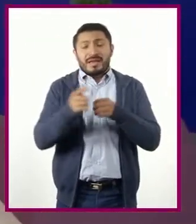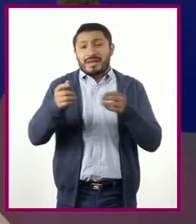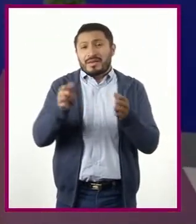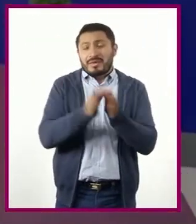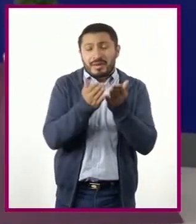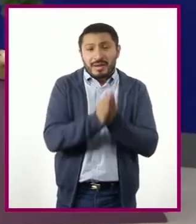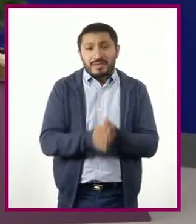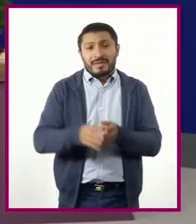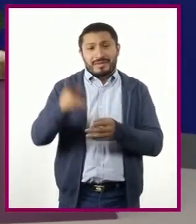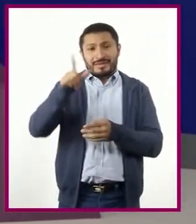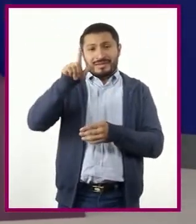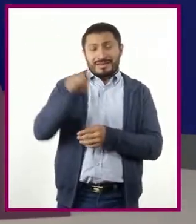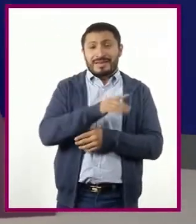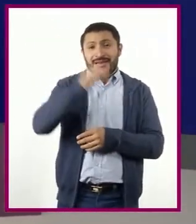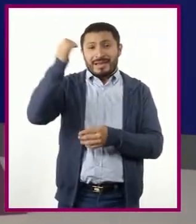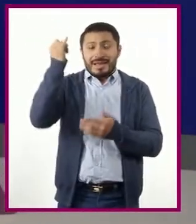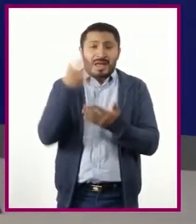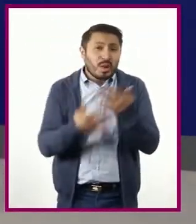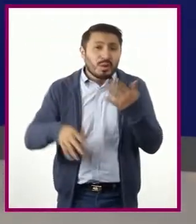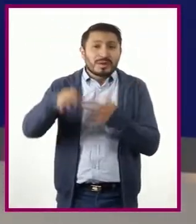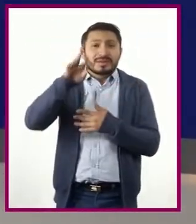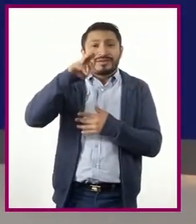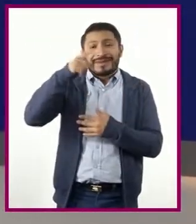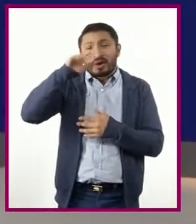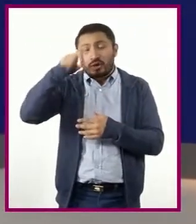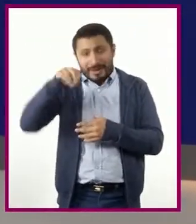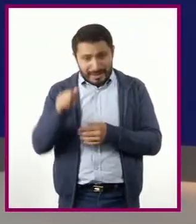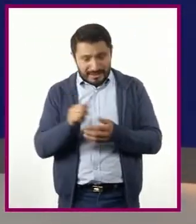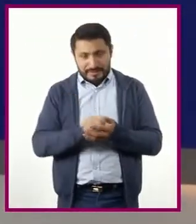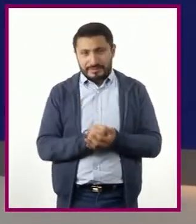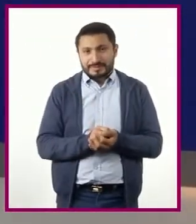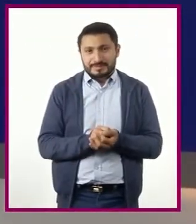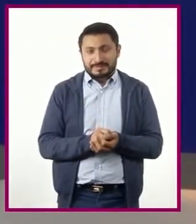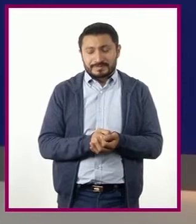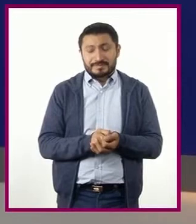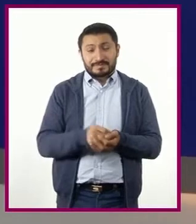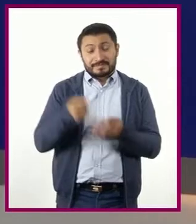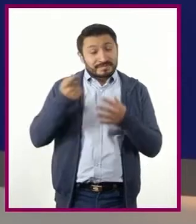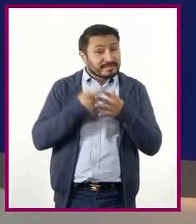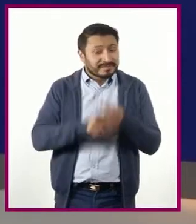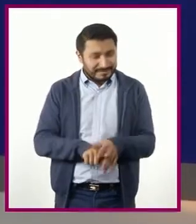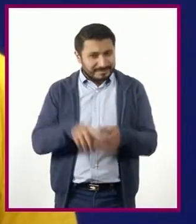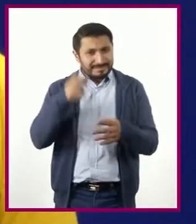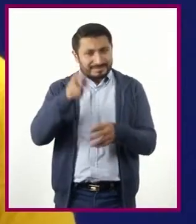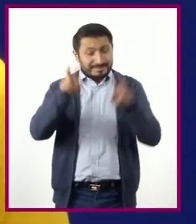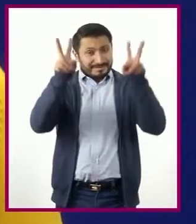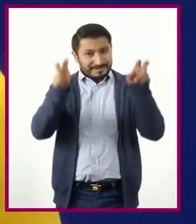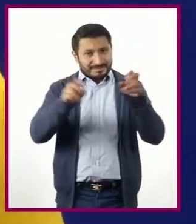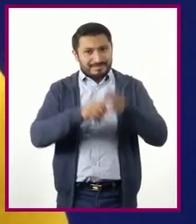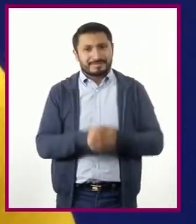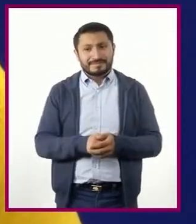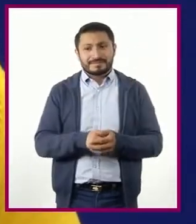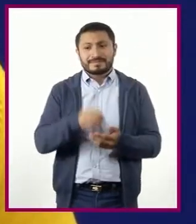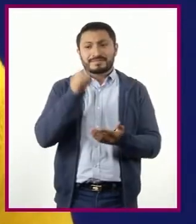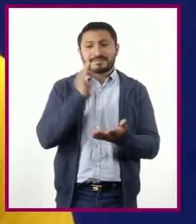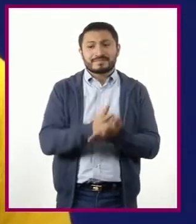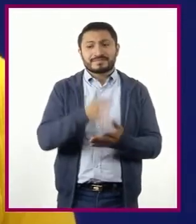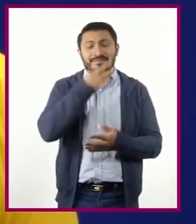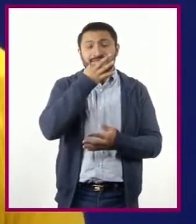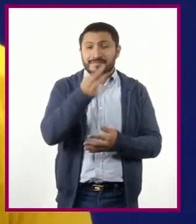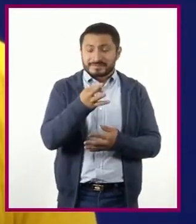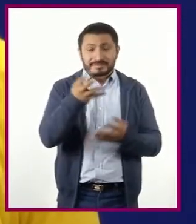La ilustre Fregona, del autor Miguel de Cervantes, para entrar un poco en materia. Solo para